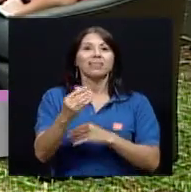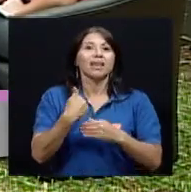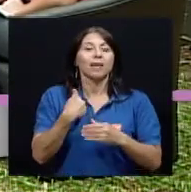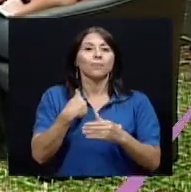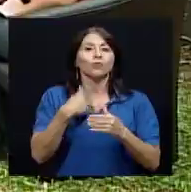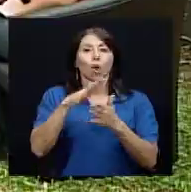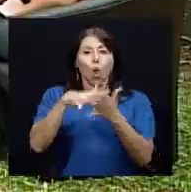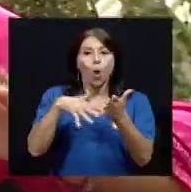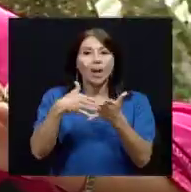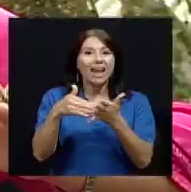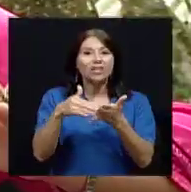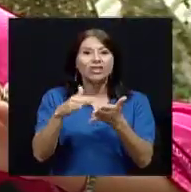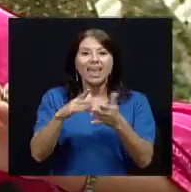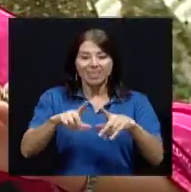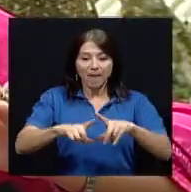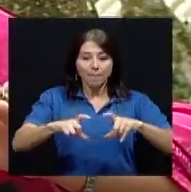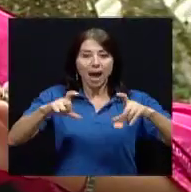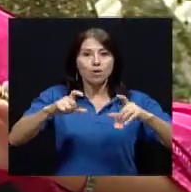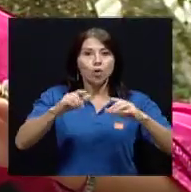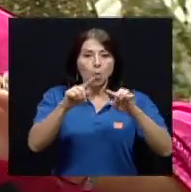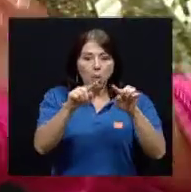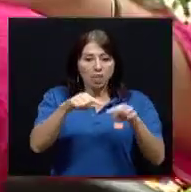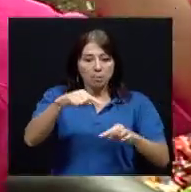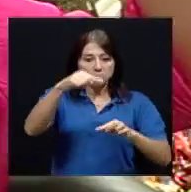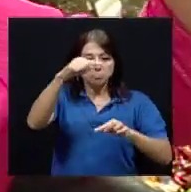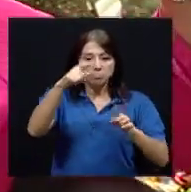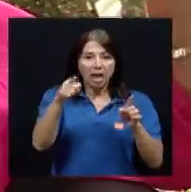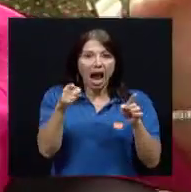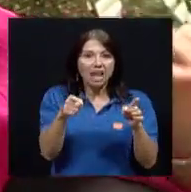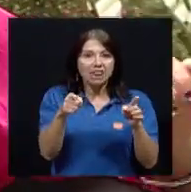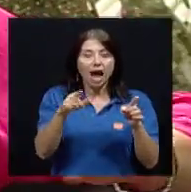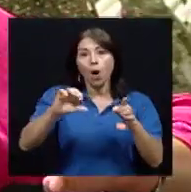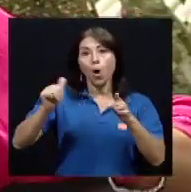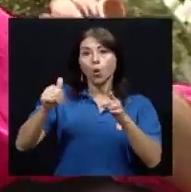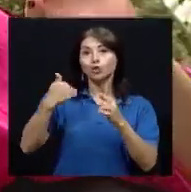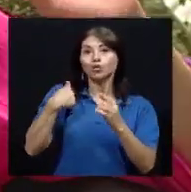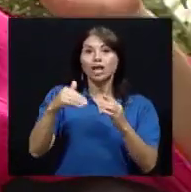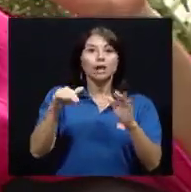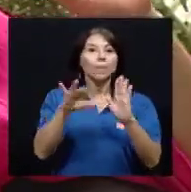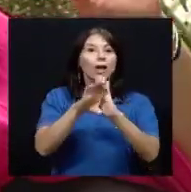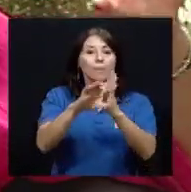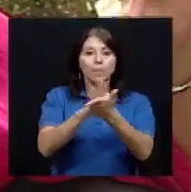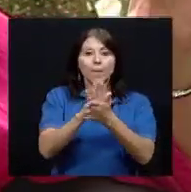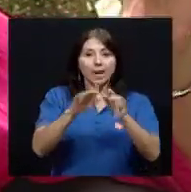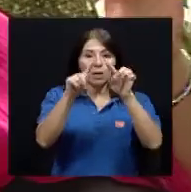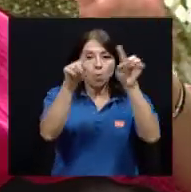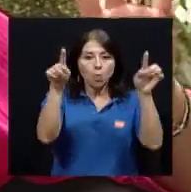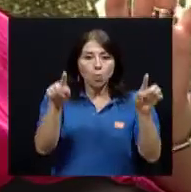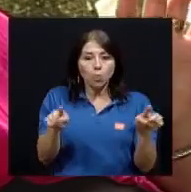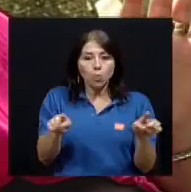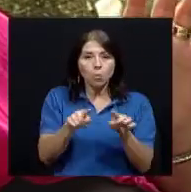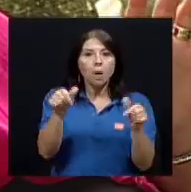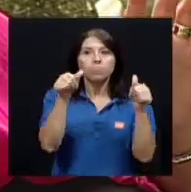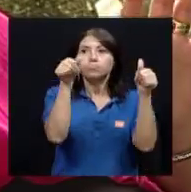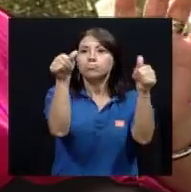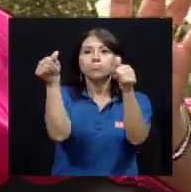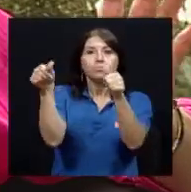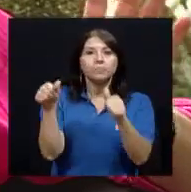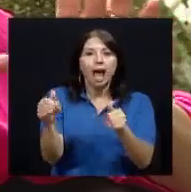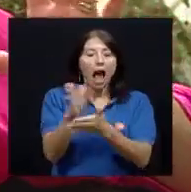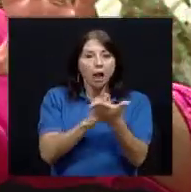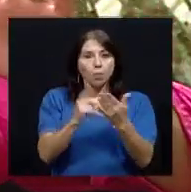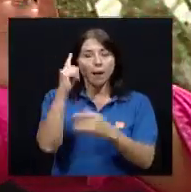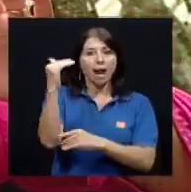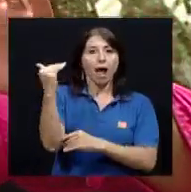horarios de tamaño carta en la caja se manejan horarios como de 11 por 17 un poco más grandes para poner en algún lugar de la casa todo eso es válido